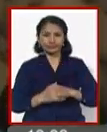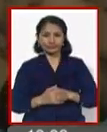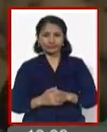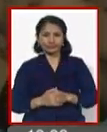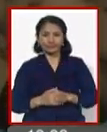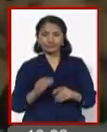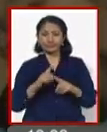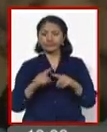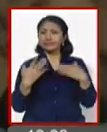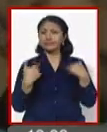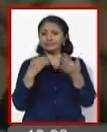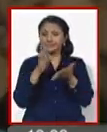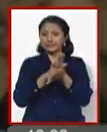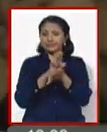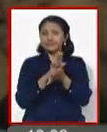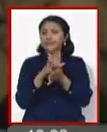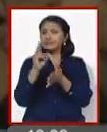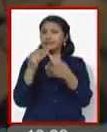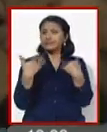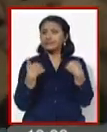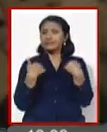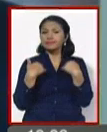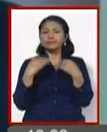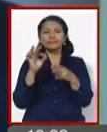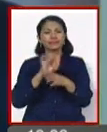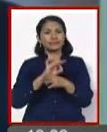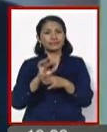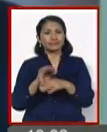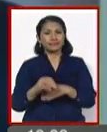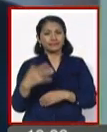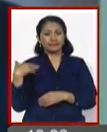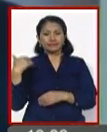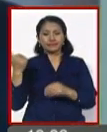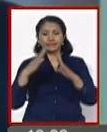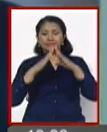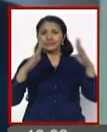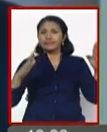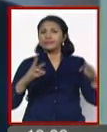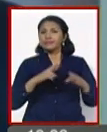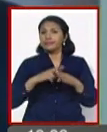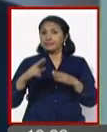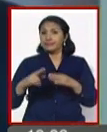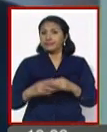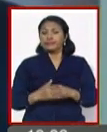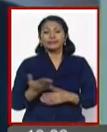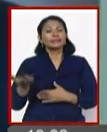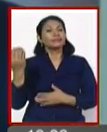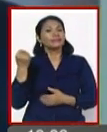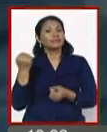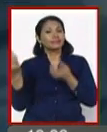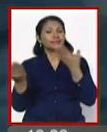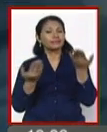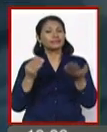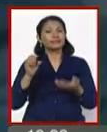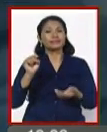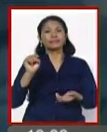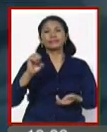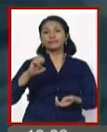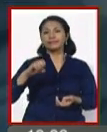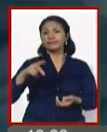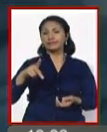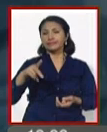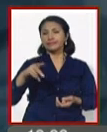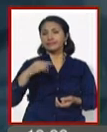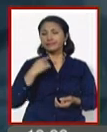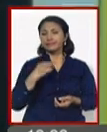pero introducían documentos que ya no estaban en vigencia. El propietario del inmueble resultó ser un ex empleado del CEGIP. Sus cómplices